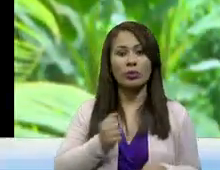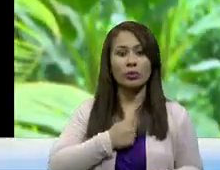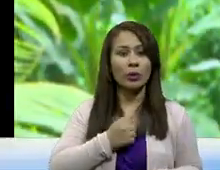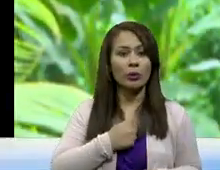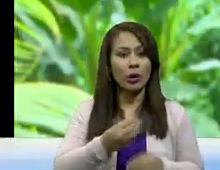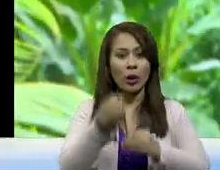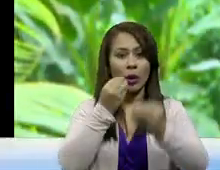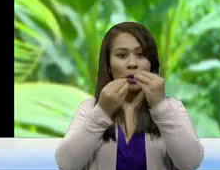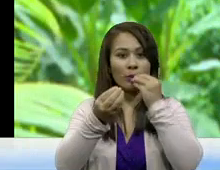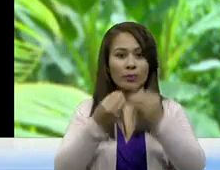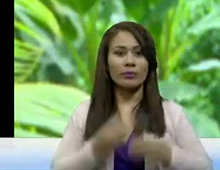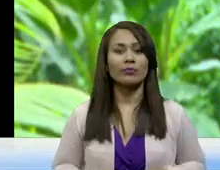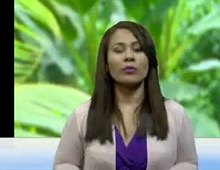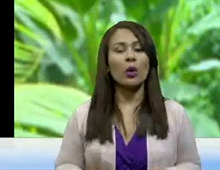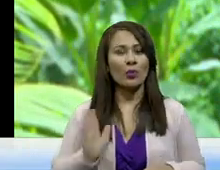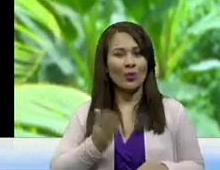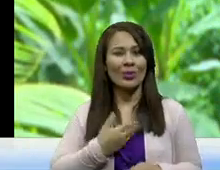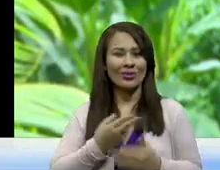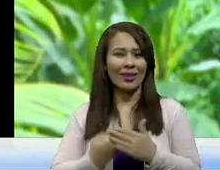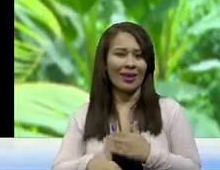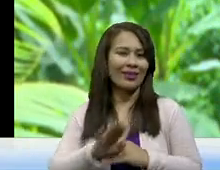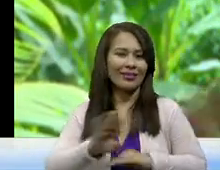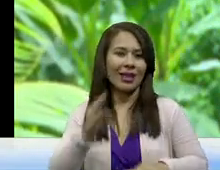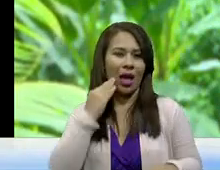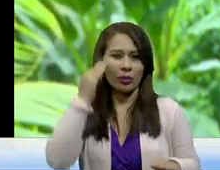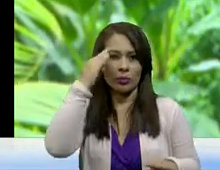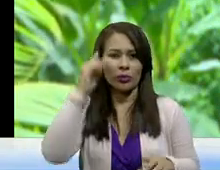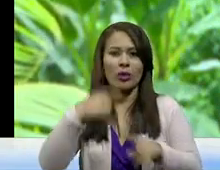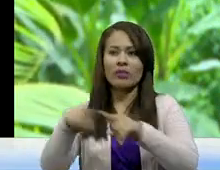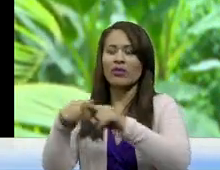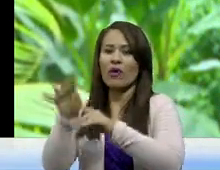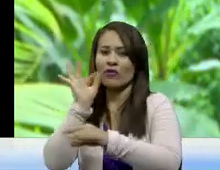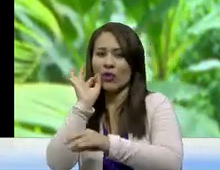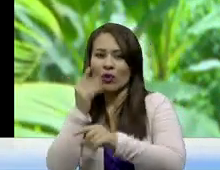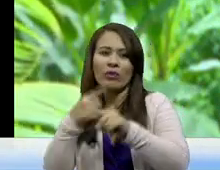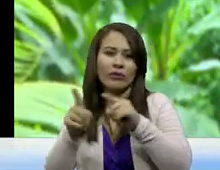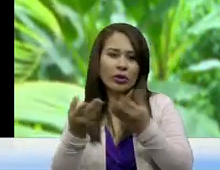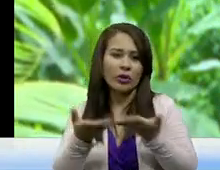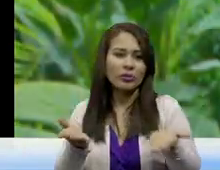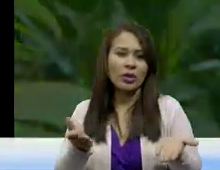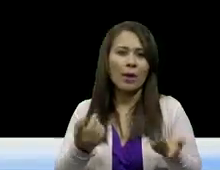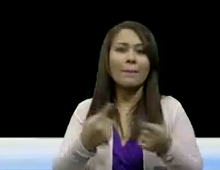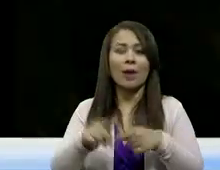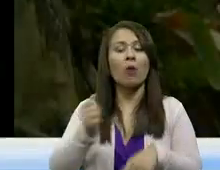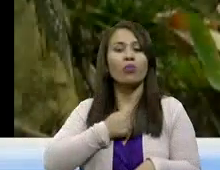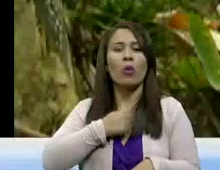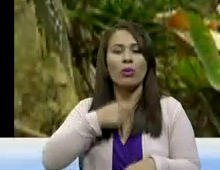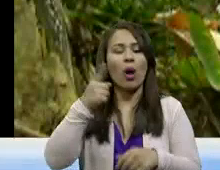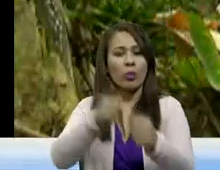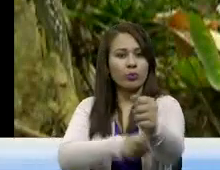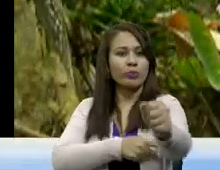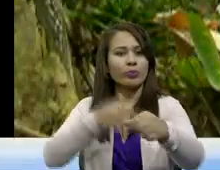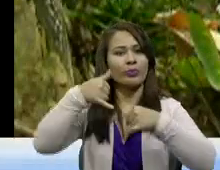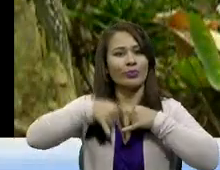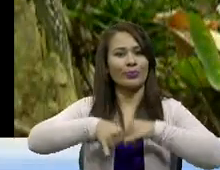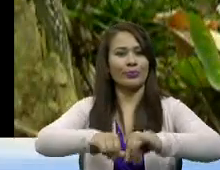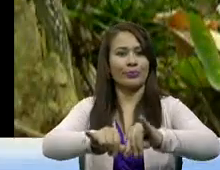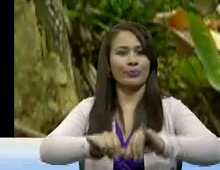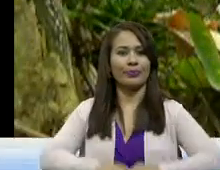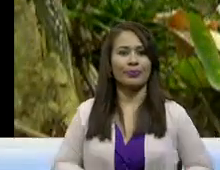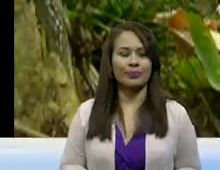costumbres. Aunque nuestros hijos están ya mestizados, pero ellos siempre captan, o sea, nuestros propios costumbres.